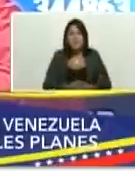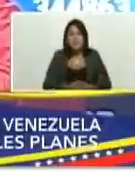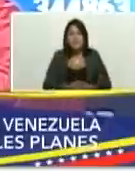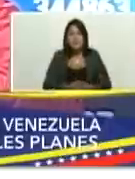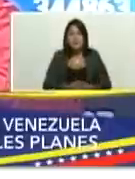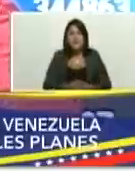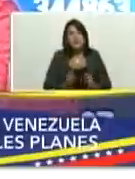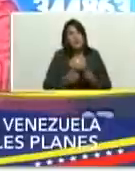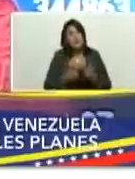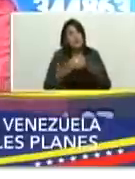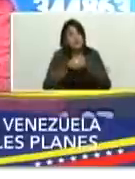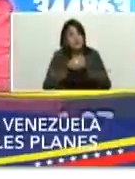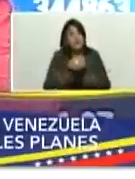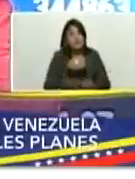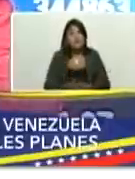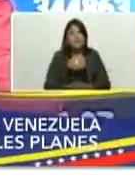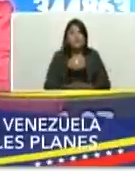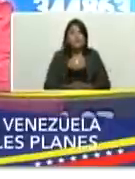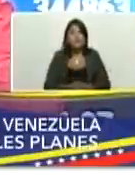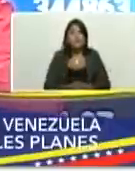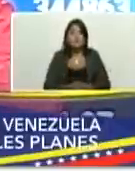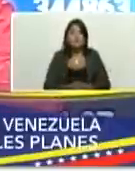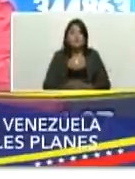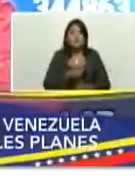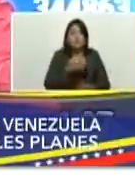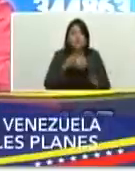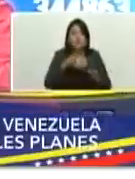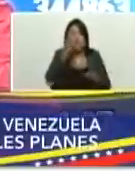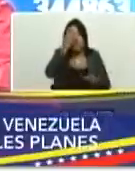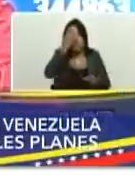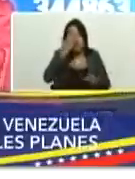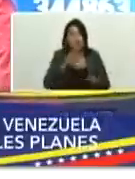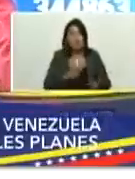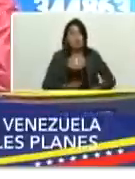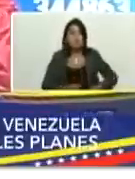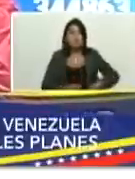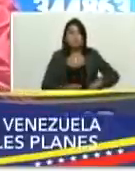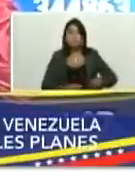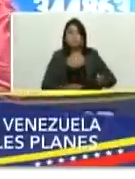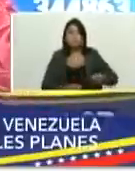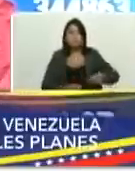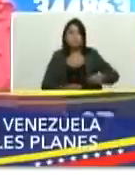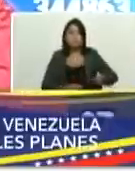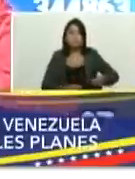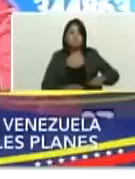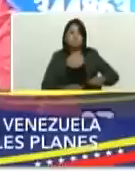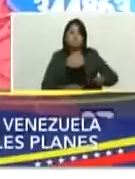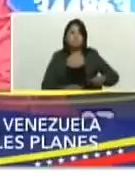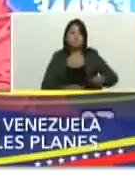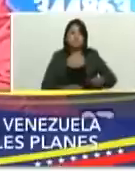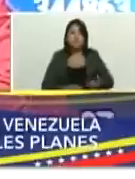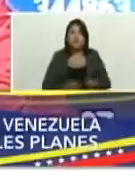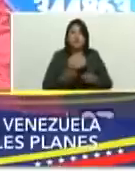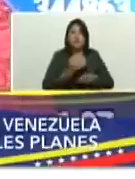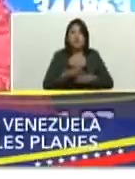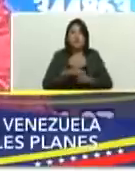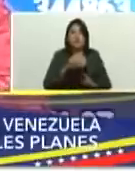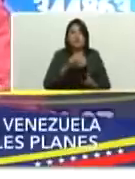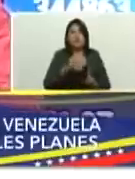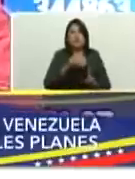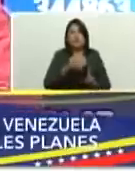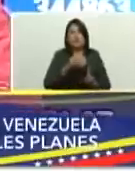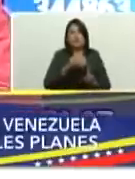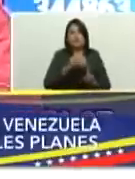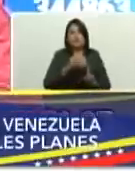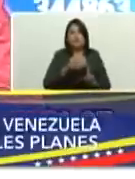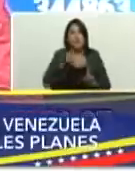activado con plata, con billetes, planes para tratar de confundir a un pueblo. Para tratar